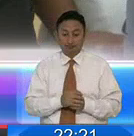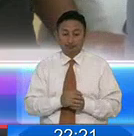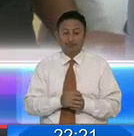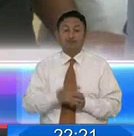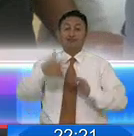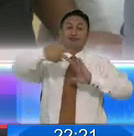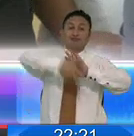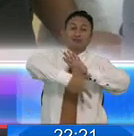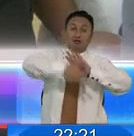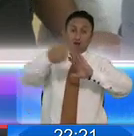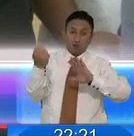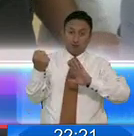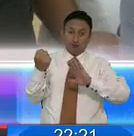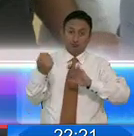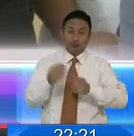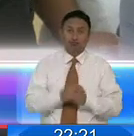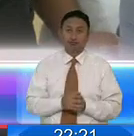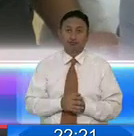un texano